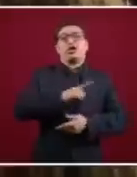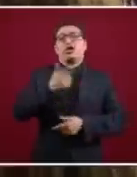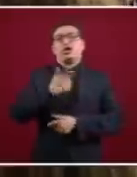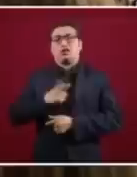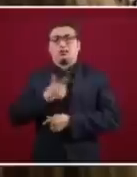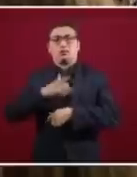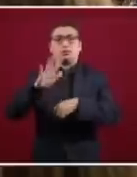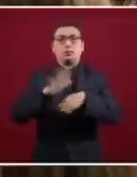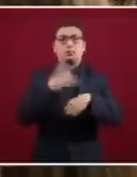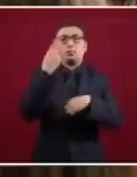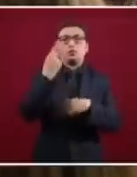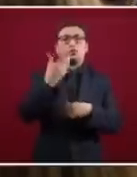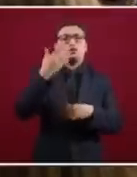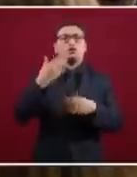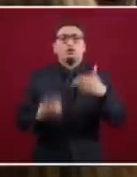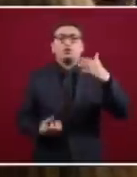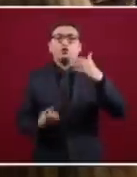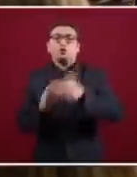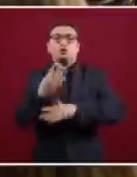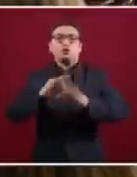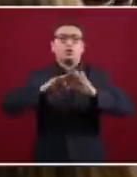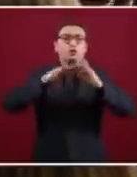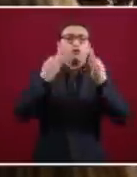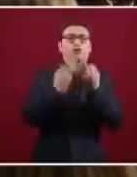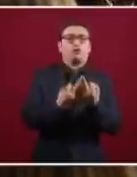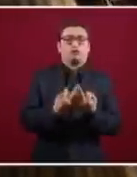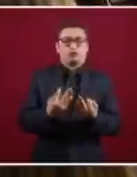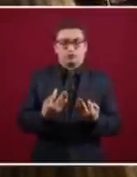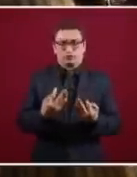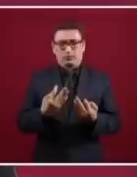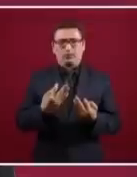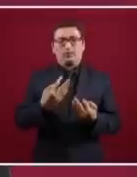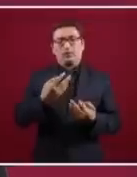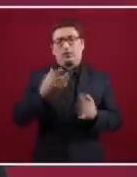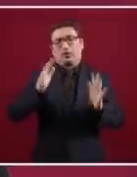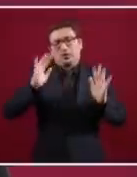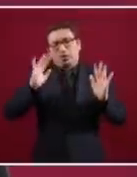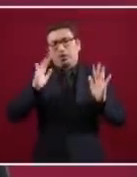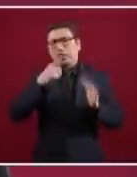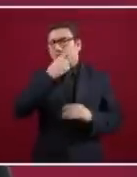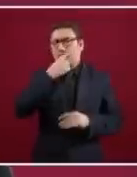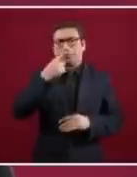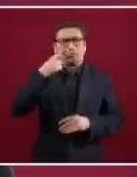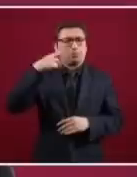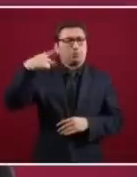por la aplicación de la nueva política es comprensible